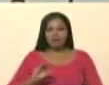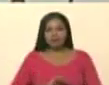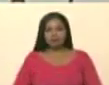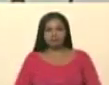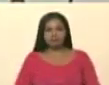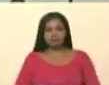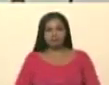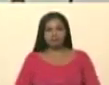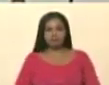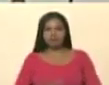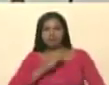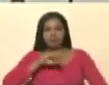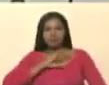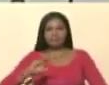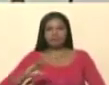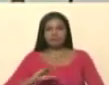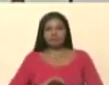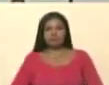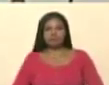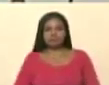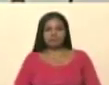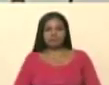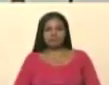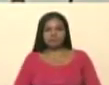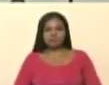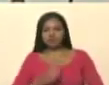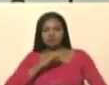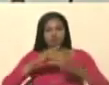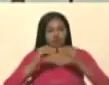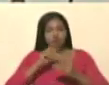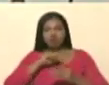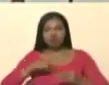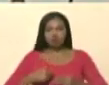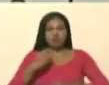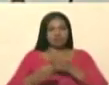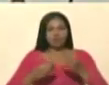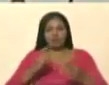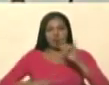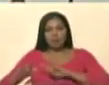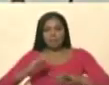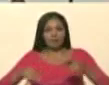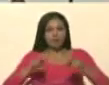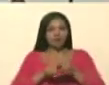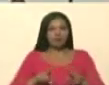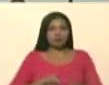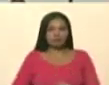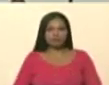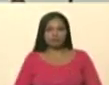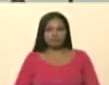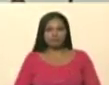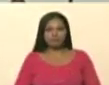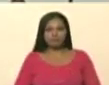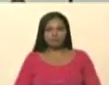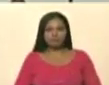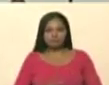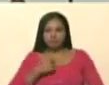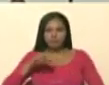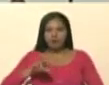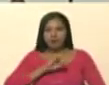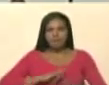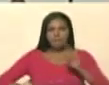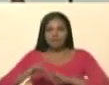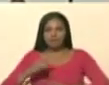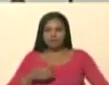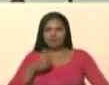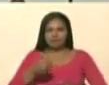por nuestra patria sin lugar a dudas todo lo que se hace con amor y por amor sale